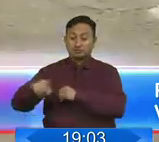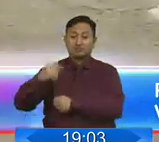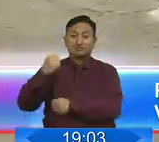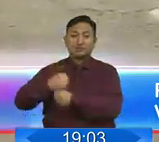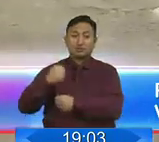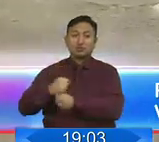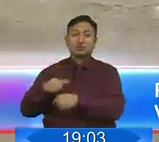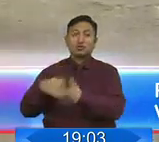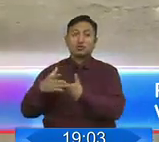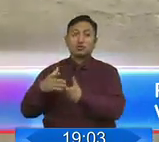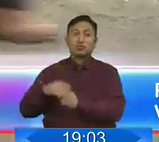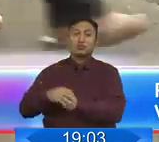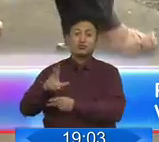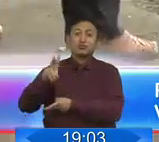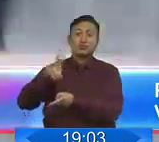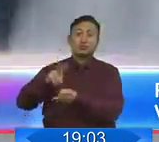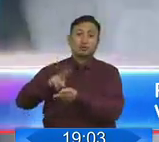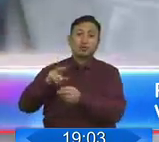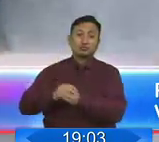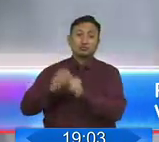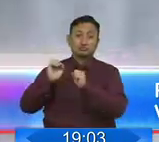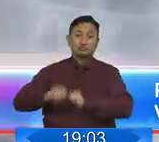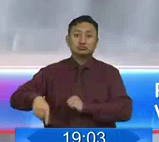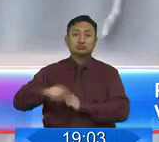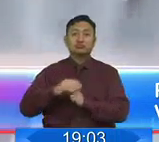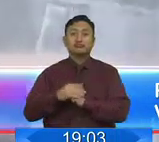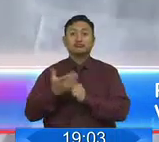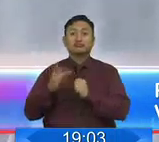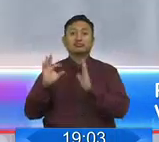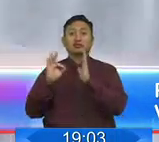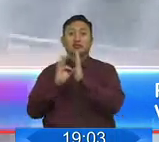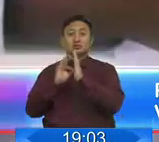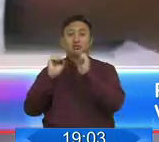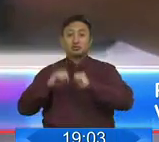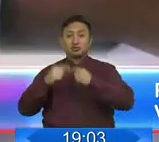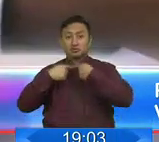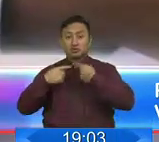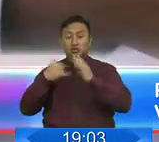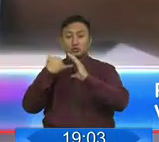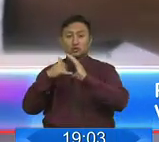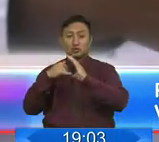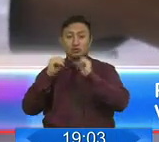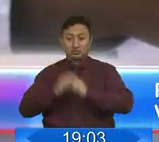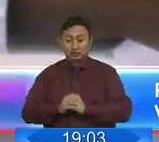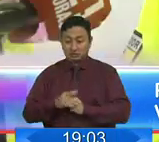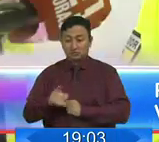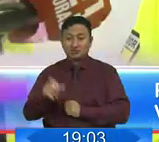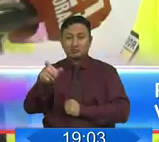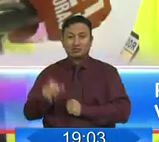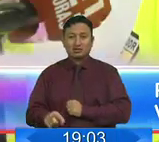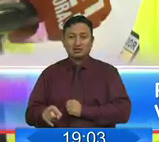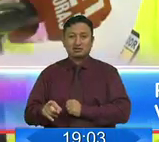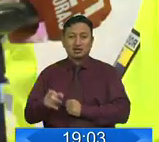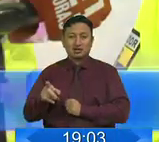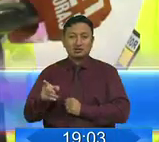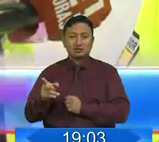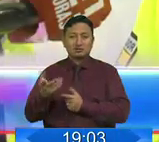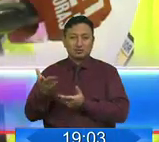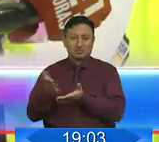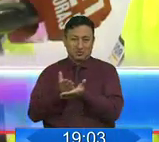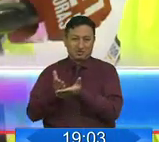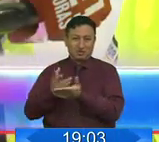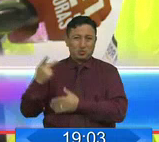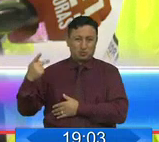prepago, ya que sus servicios eran promocionados mediante redes sociales, WhatsApp y páginas de internet. Al momento de nosotros